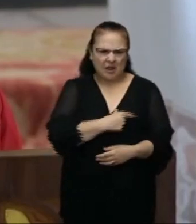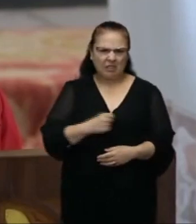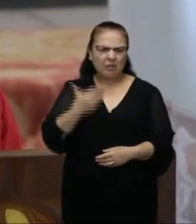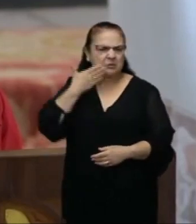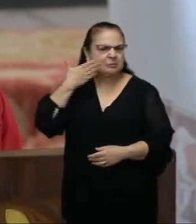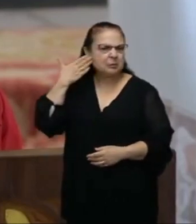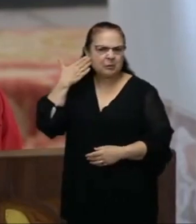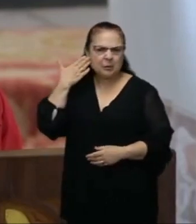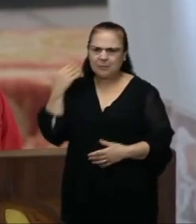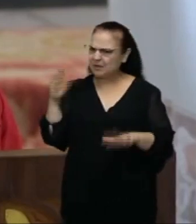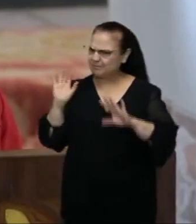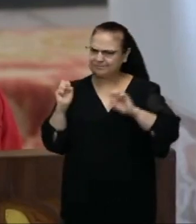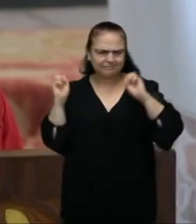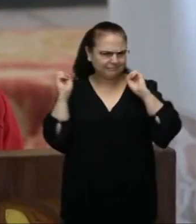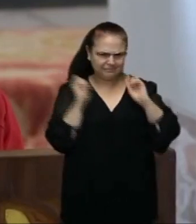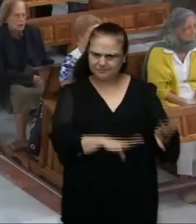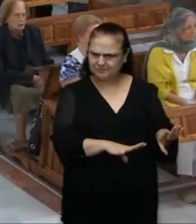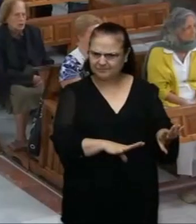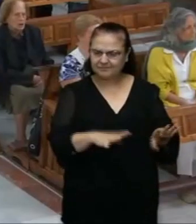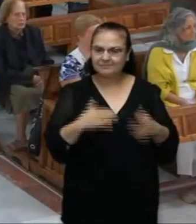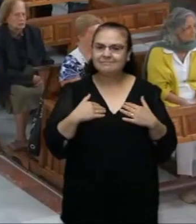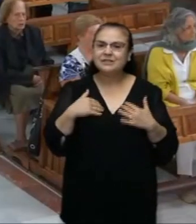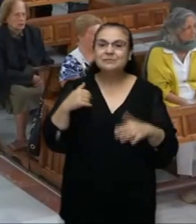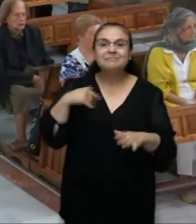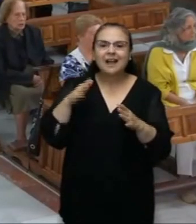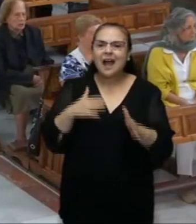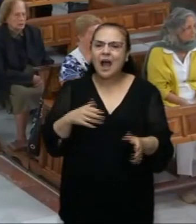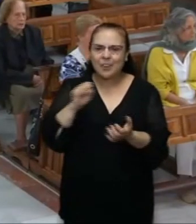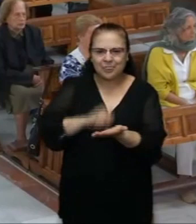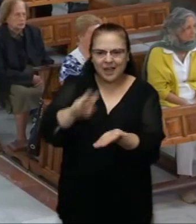arrogantes, no lo soportaré.